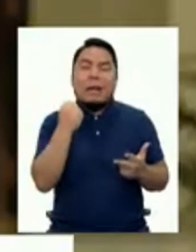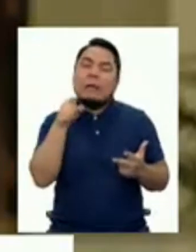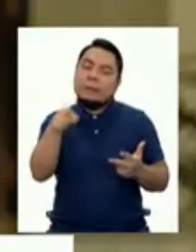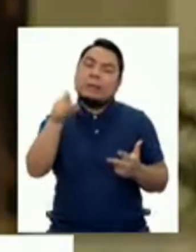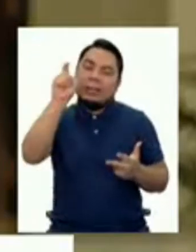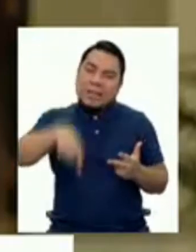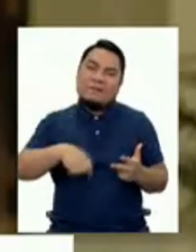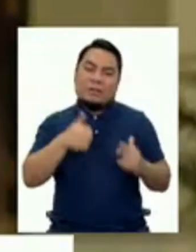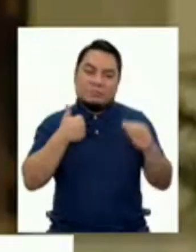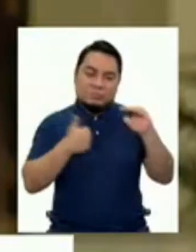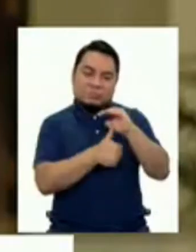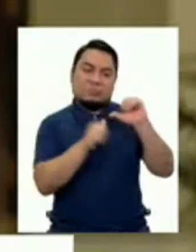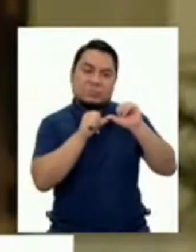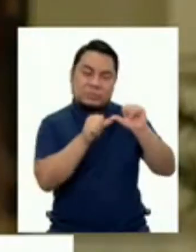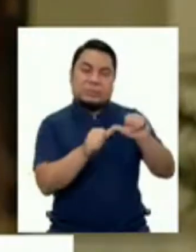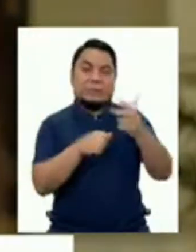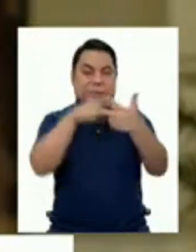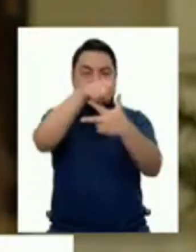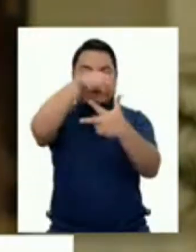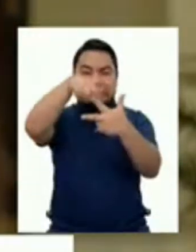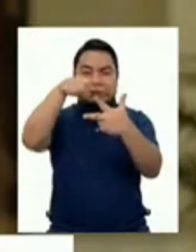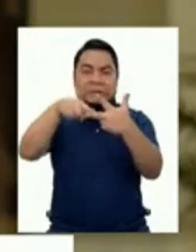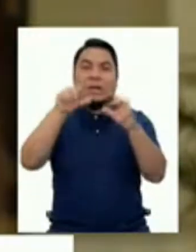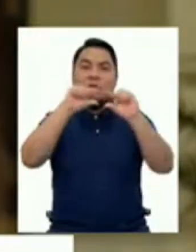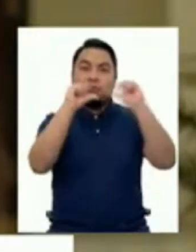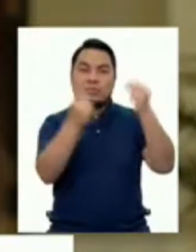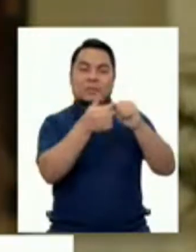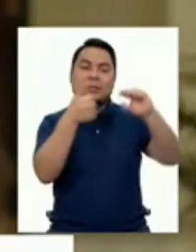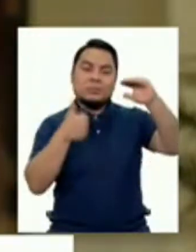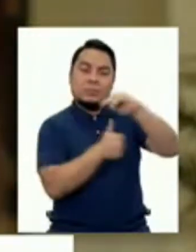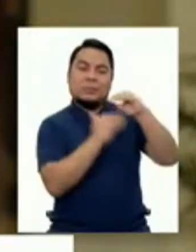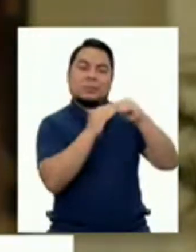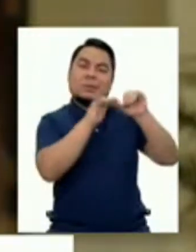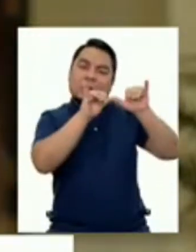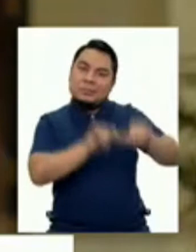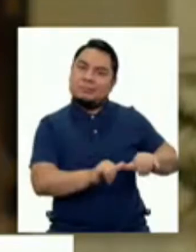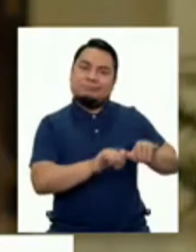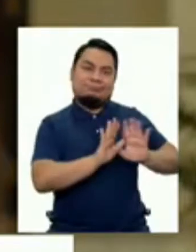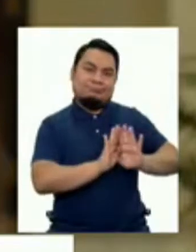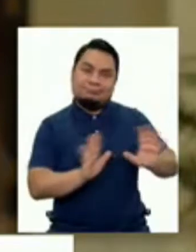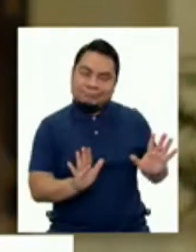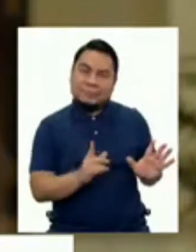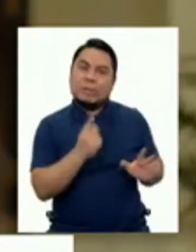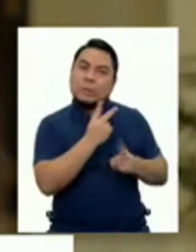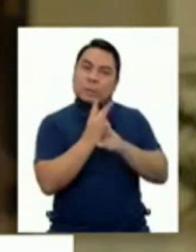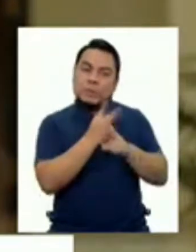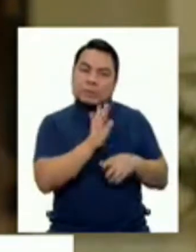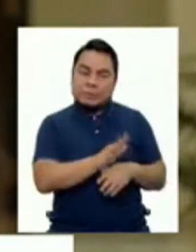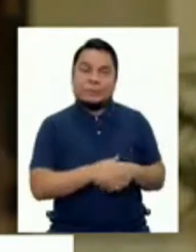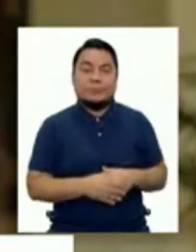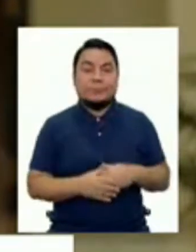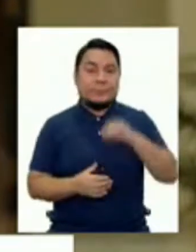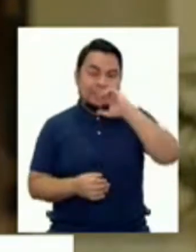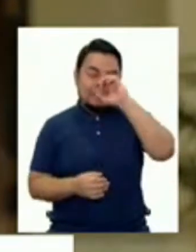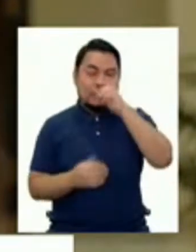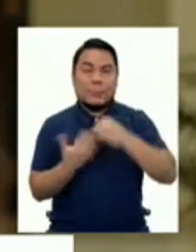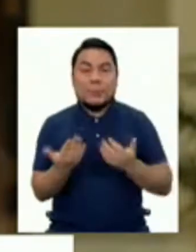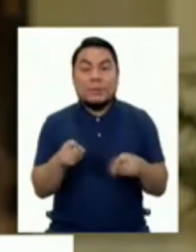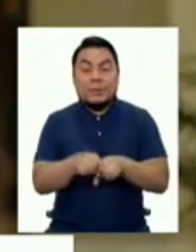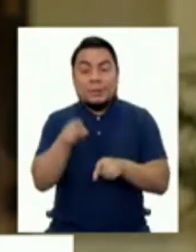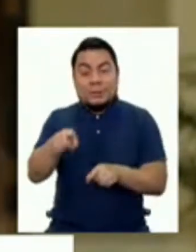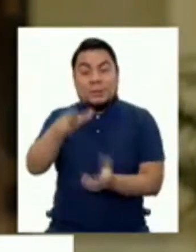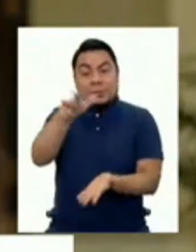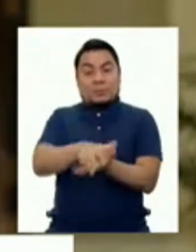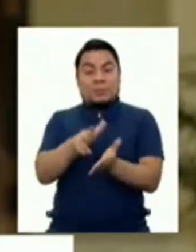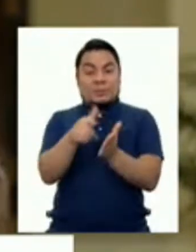deben continuar la cuarentena, deben evitar salir de sus viviendas. El mismo decreto